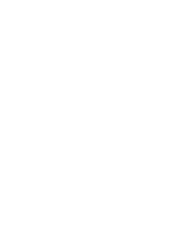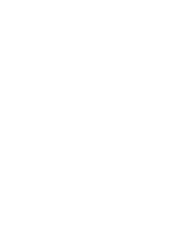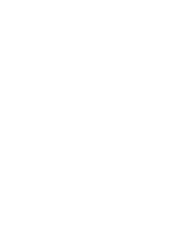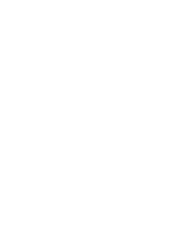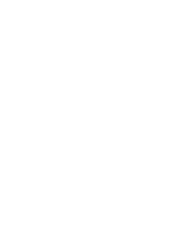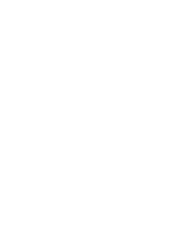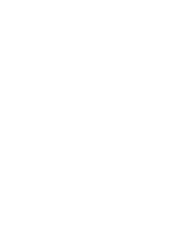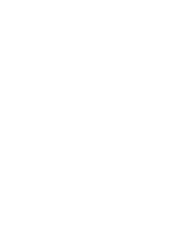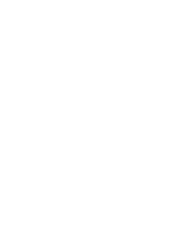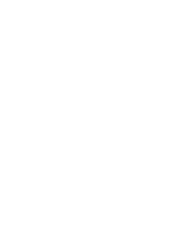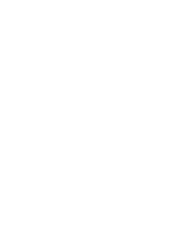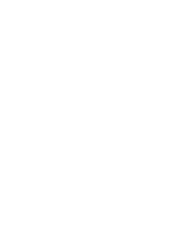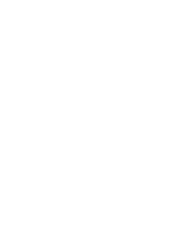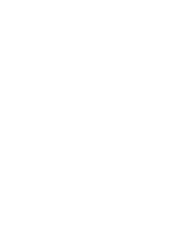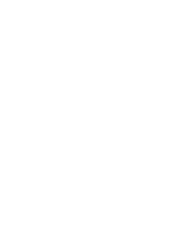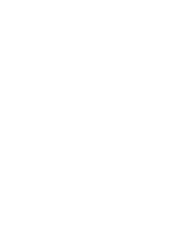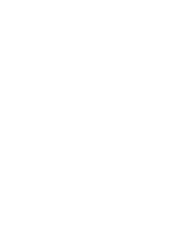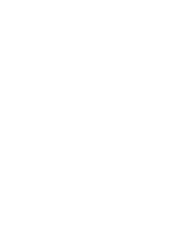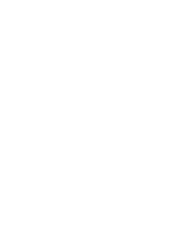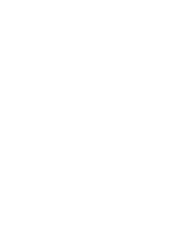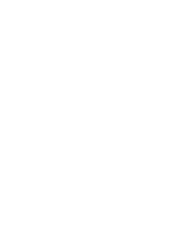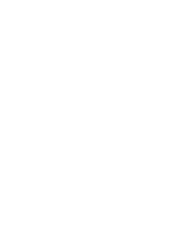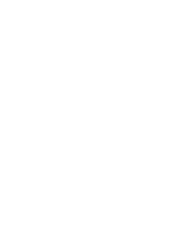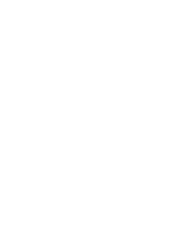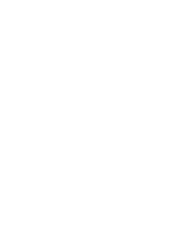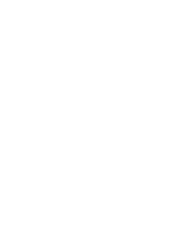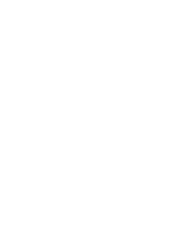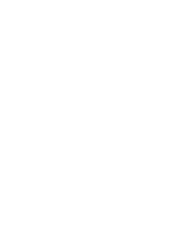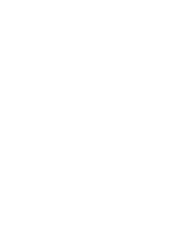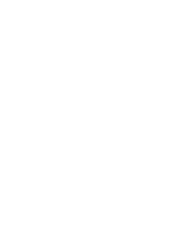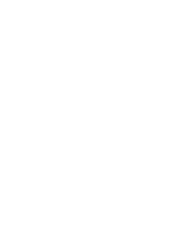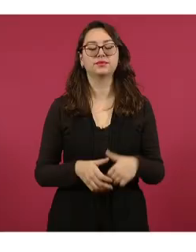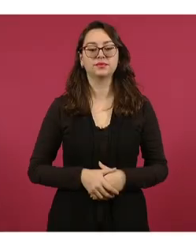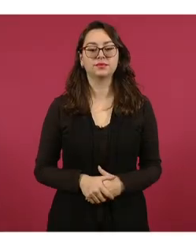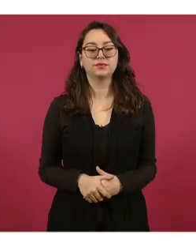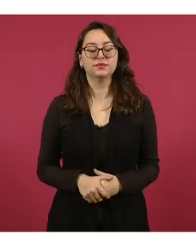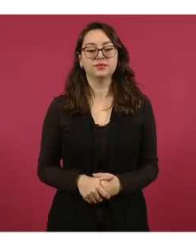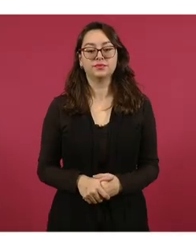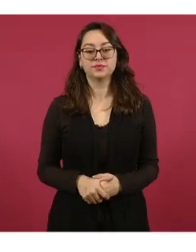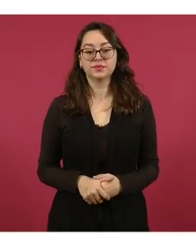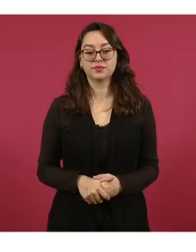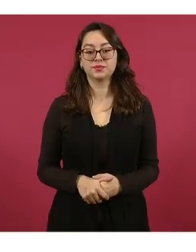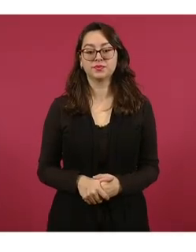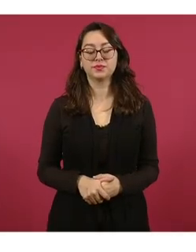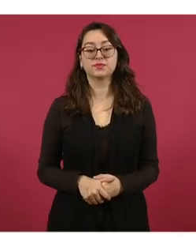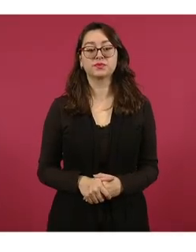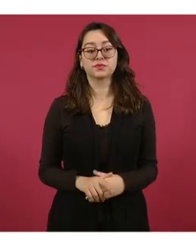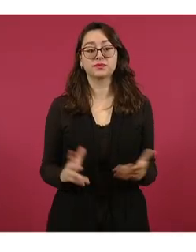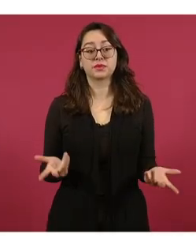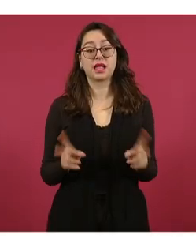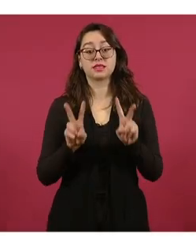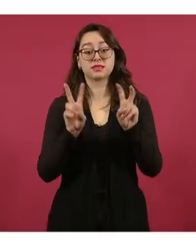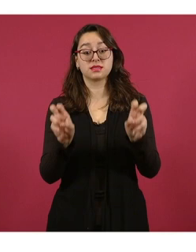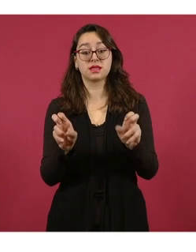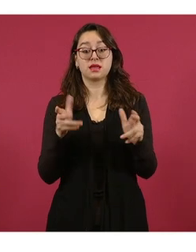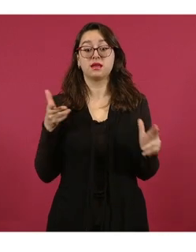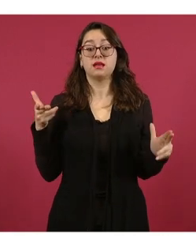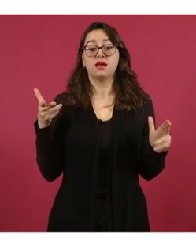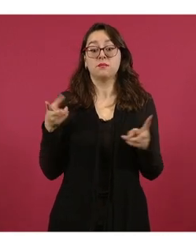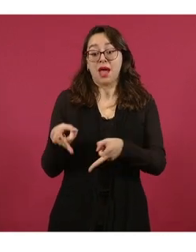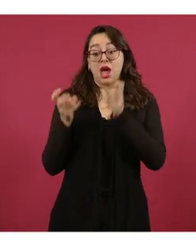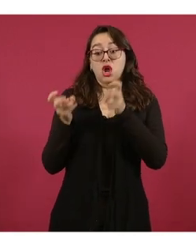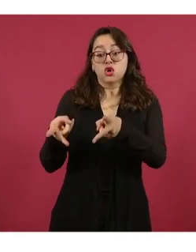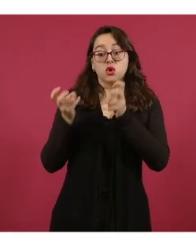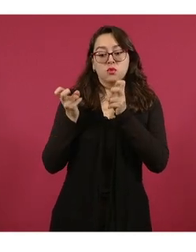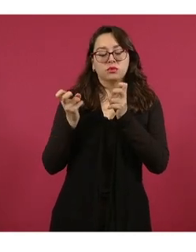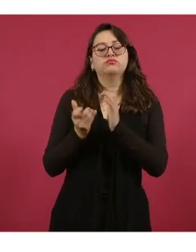caso de los robos, pues el robo ha bajado durante este gobierno, según los reportes de